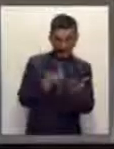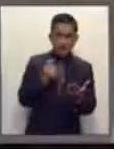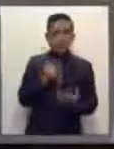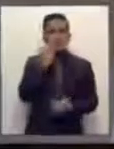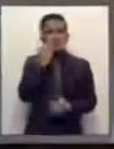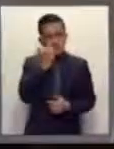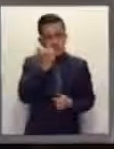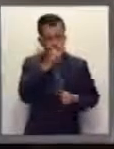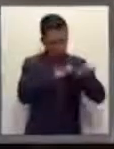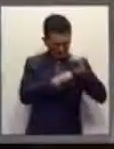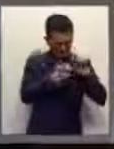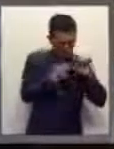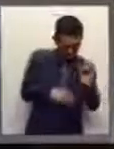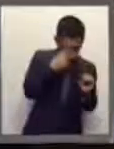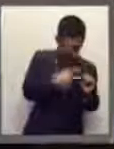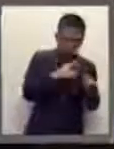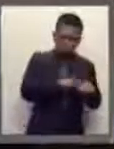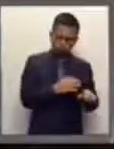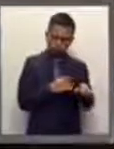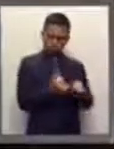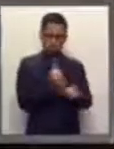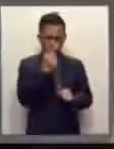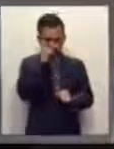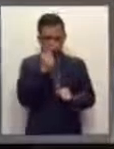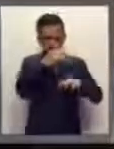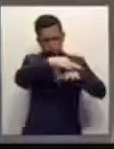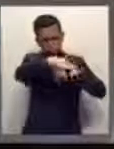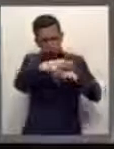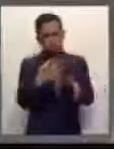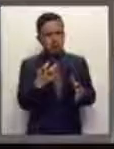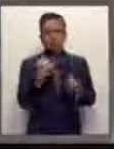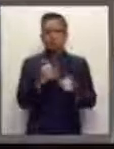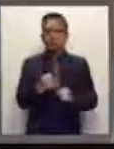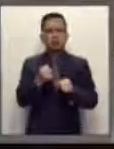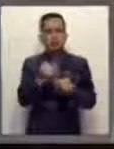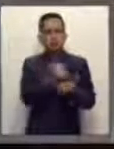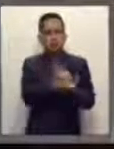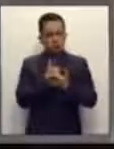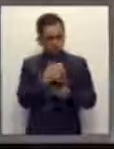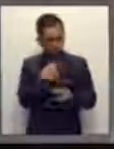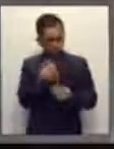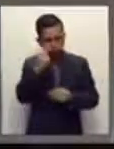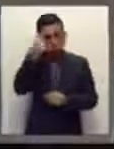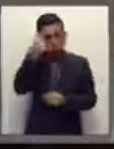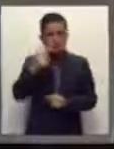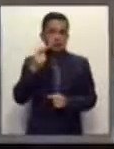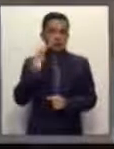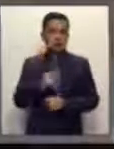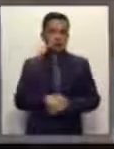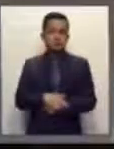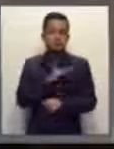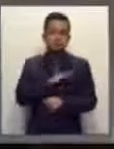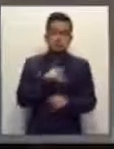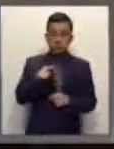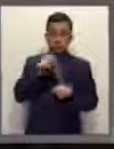nacionales productoras de semillas, será una herramienta de mayor utilidad. Primero, para traer competencia al